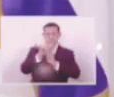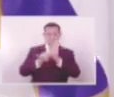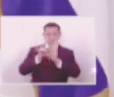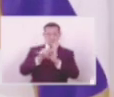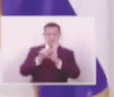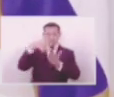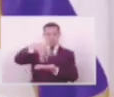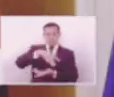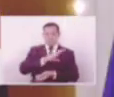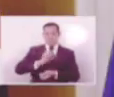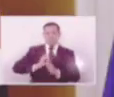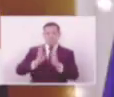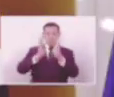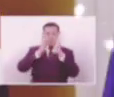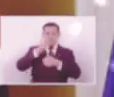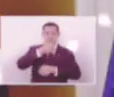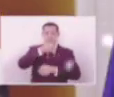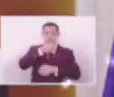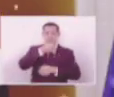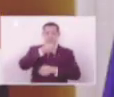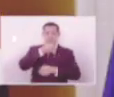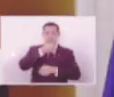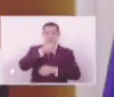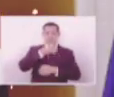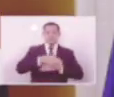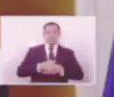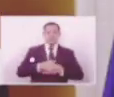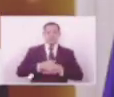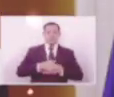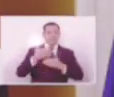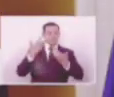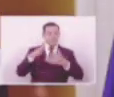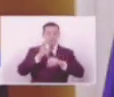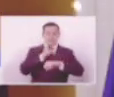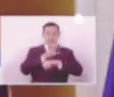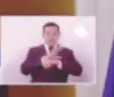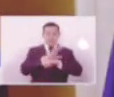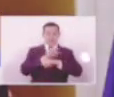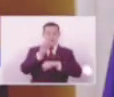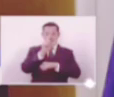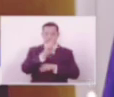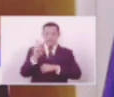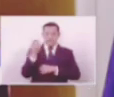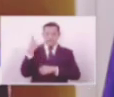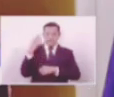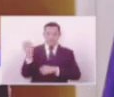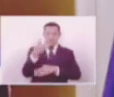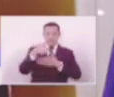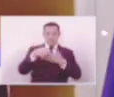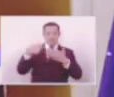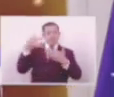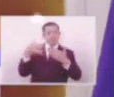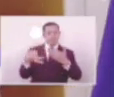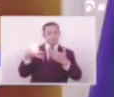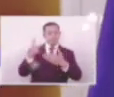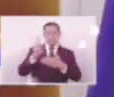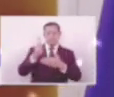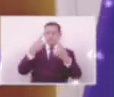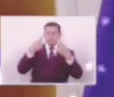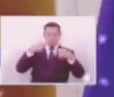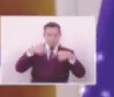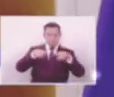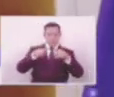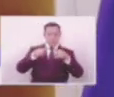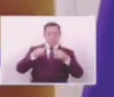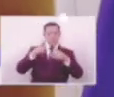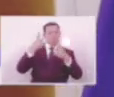pueblo salvadoreño que está pendiente de esta conferencia de prensa como dijimos hace unas semanas la nueva asamblea legislativa no va a continuar